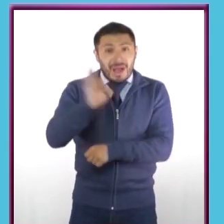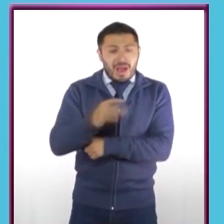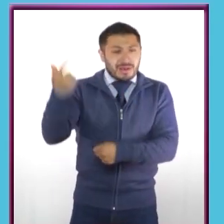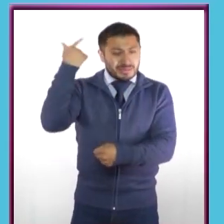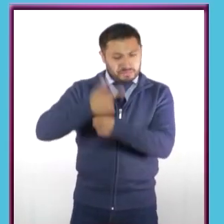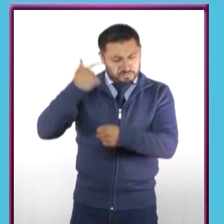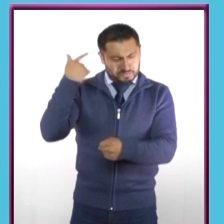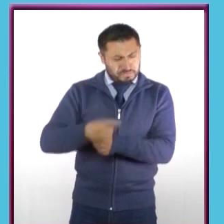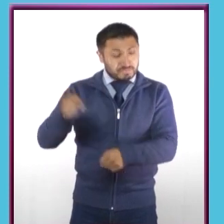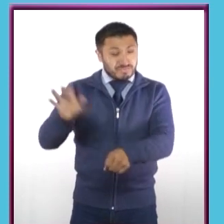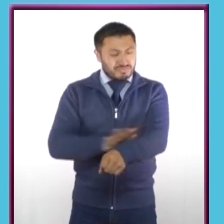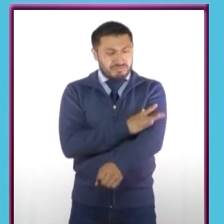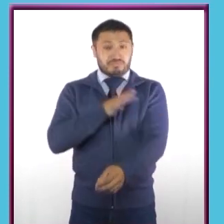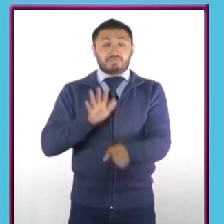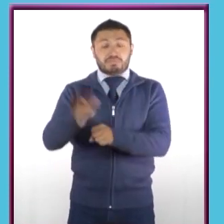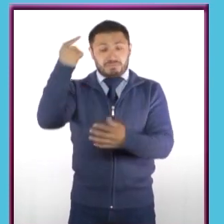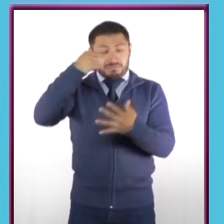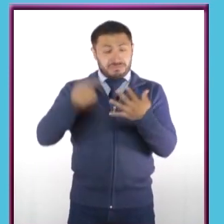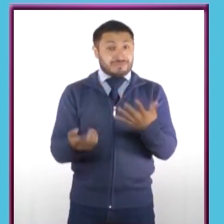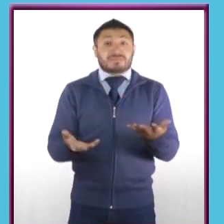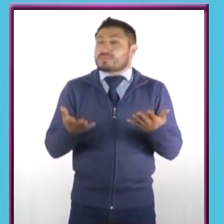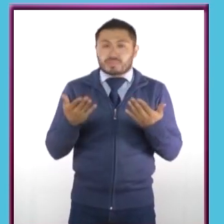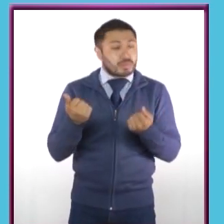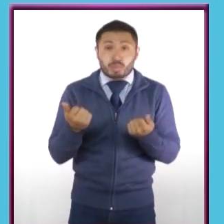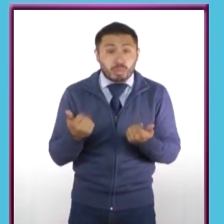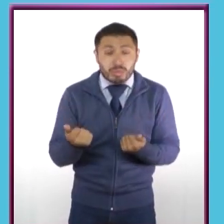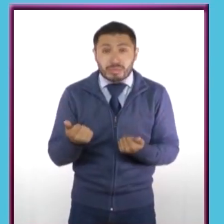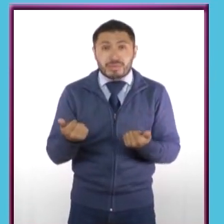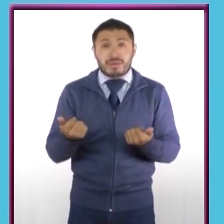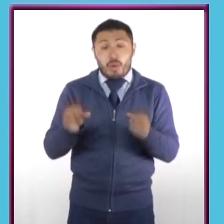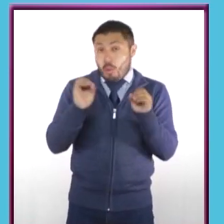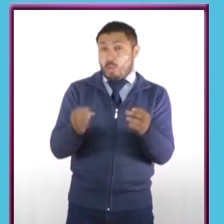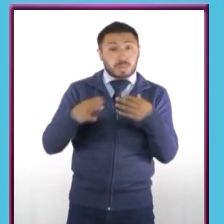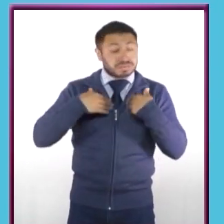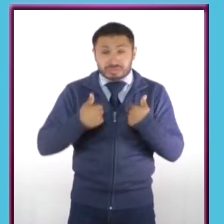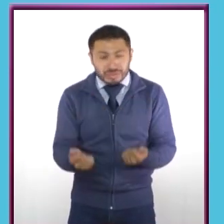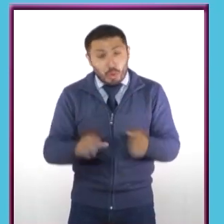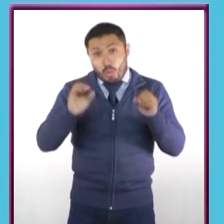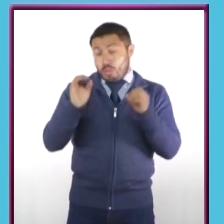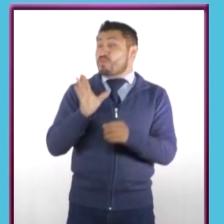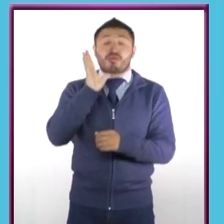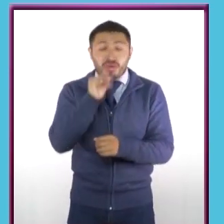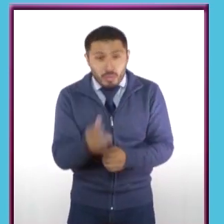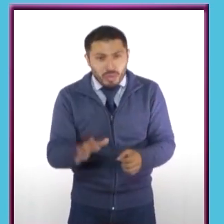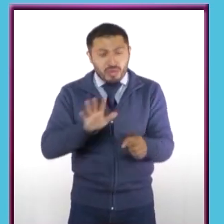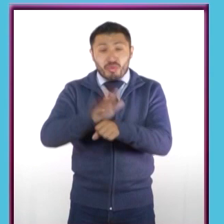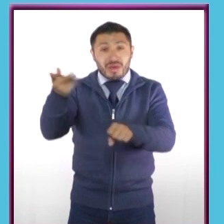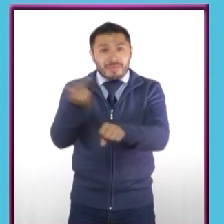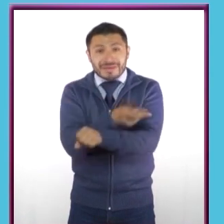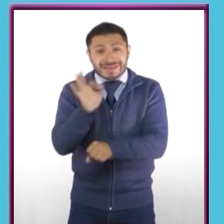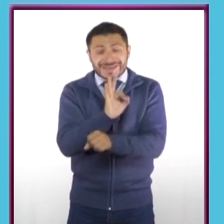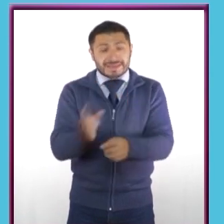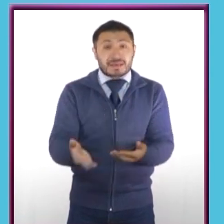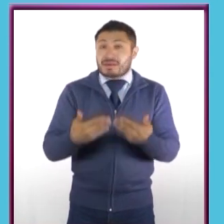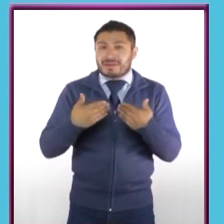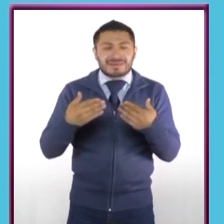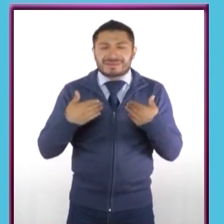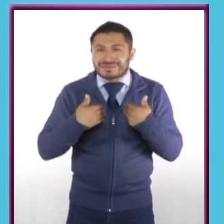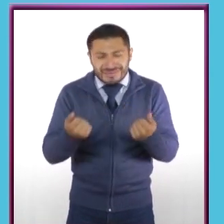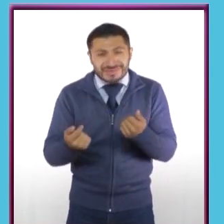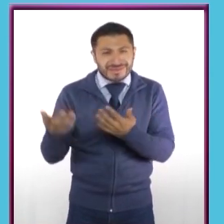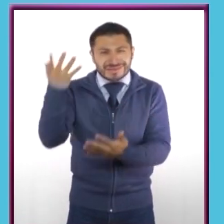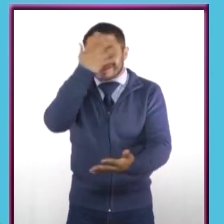no identificamos nuestras emociones recurrentes? ¿Qué pasa cuando ni siquiera sabemos que están operando en nuestra